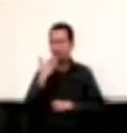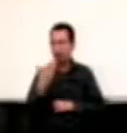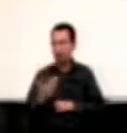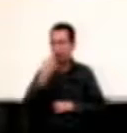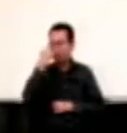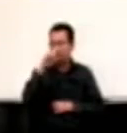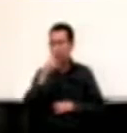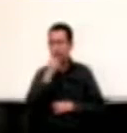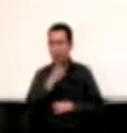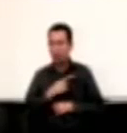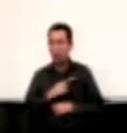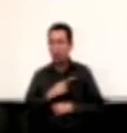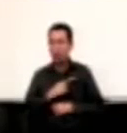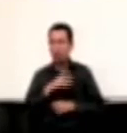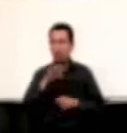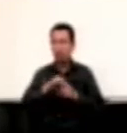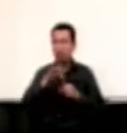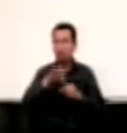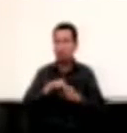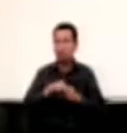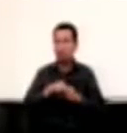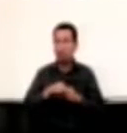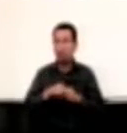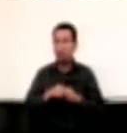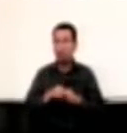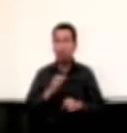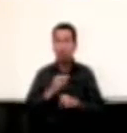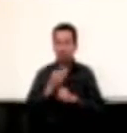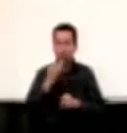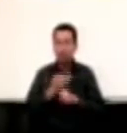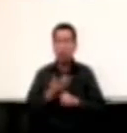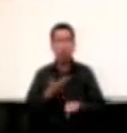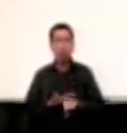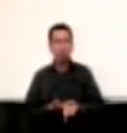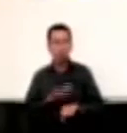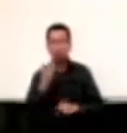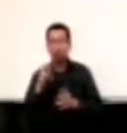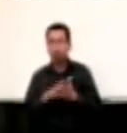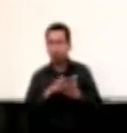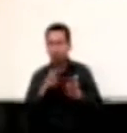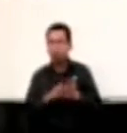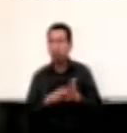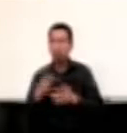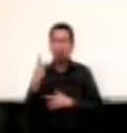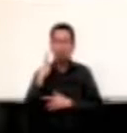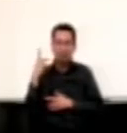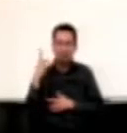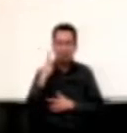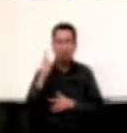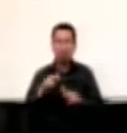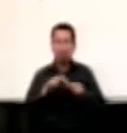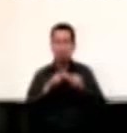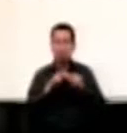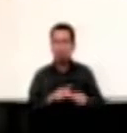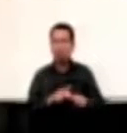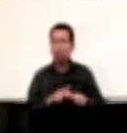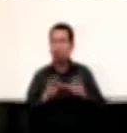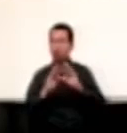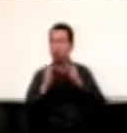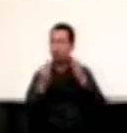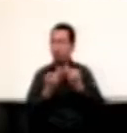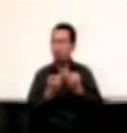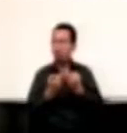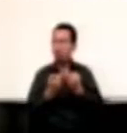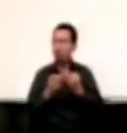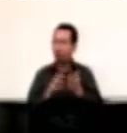conviene modificar el sistema electoral, un sistema que genera mucha disciplina legislativa, que fortalece a los partidos, que genera coherencia, de alguna forma,